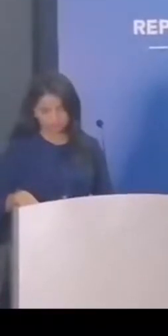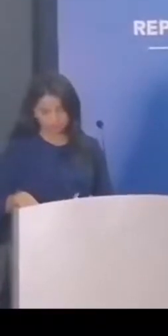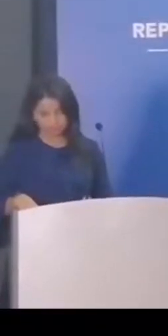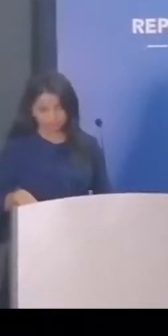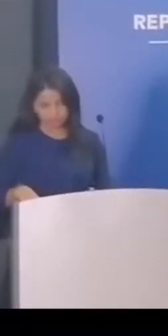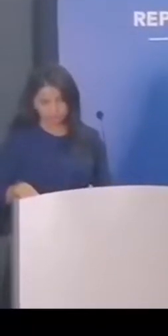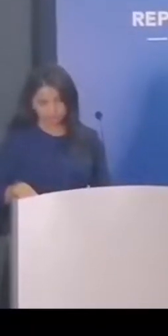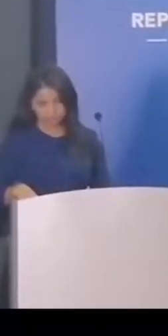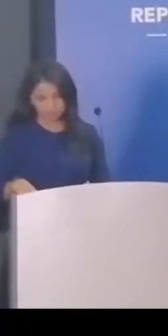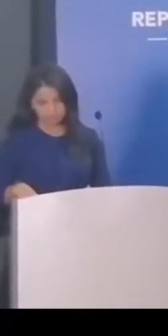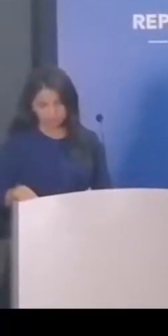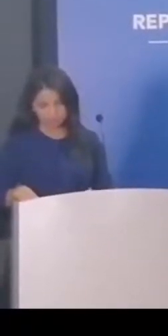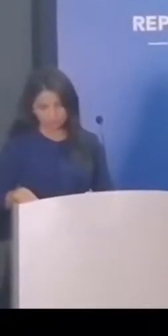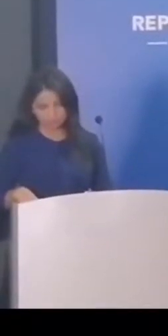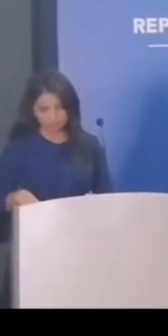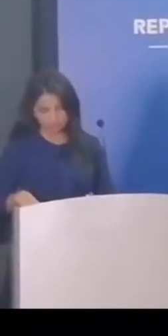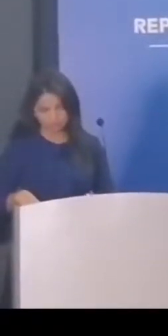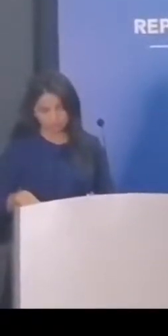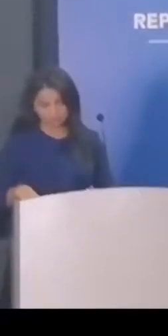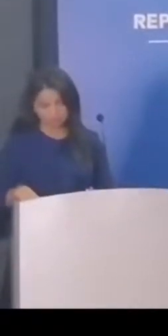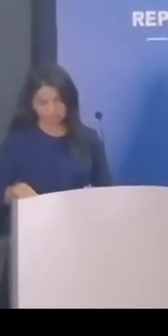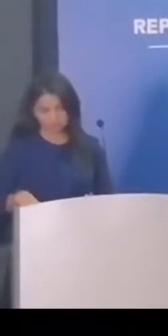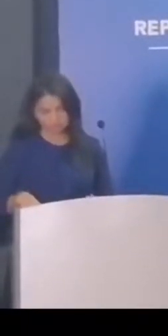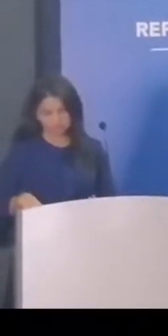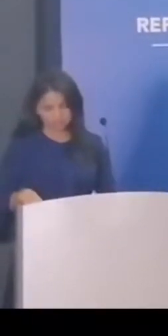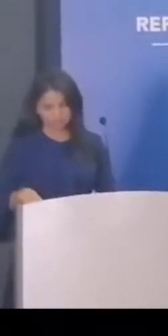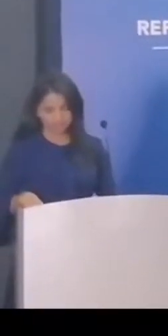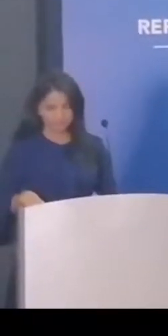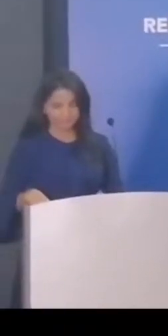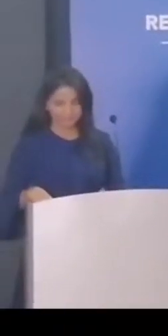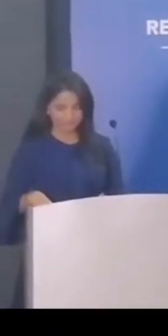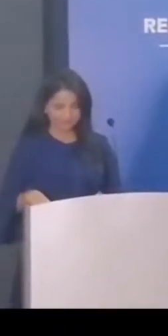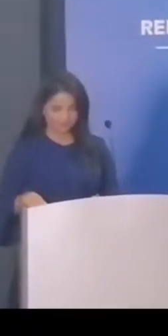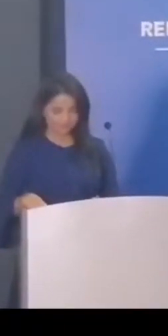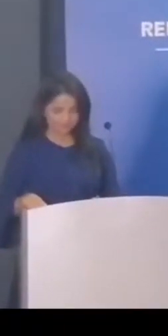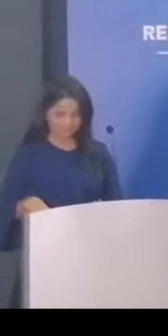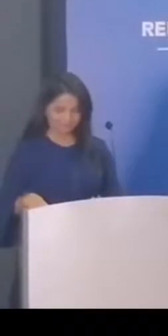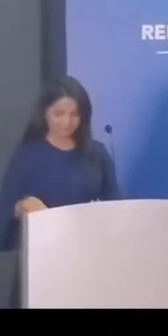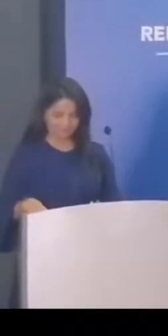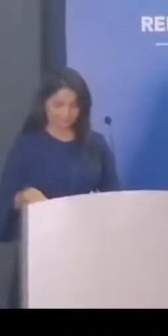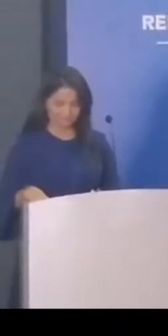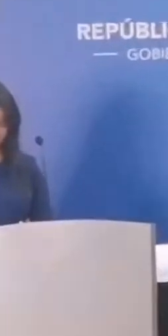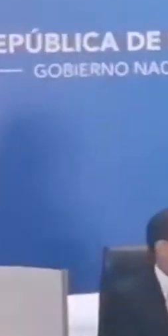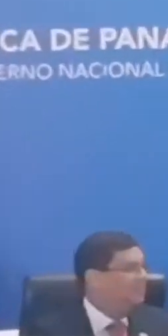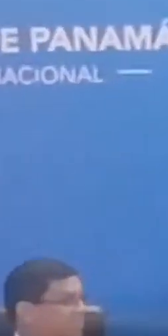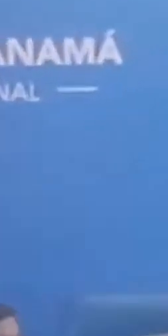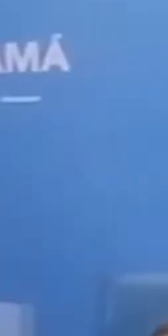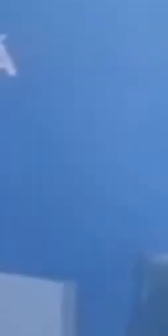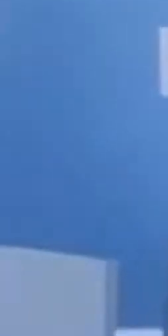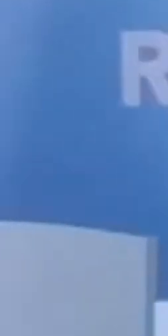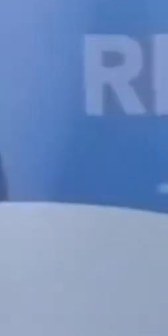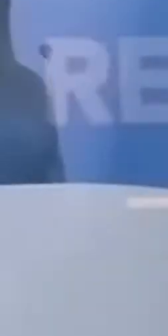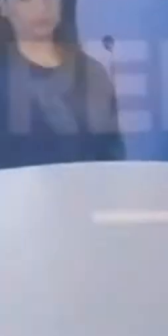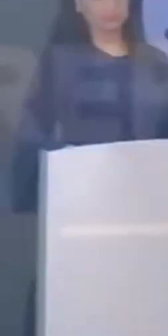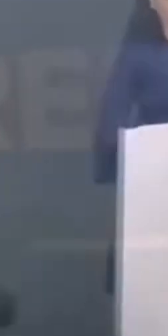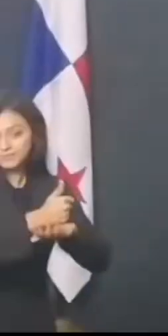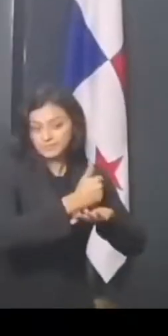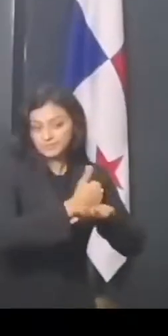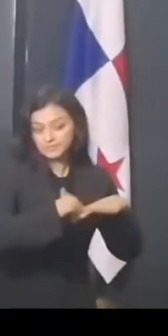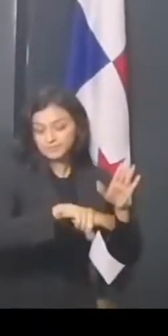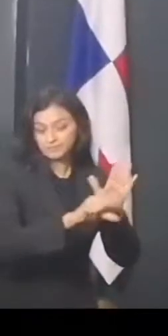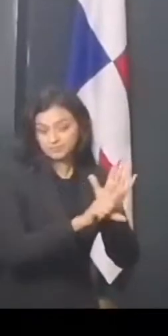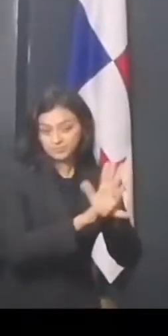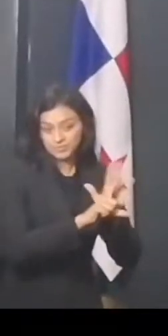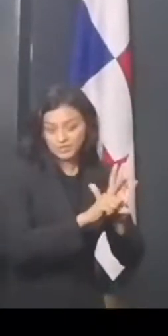ministro de Cultura del país de la República de Panamá será el licenciado Carlos Aguilar. La ley